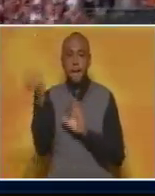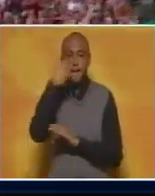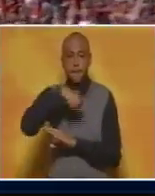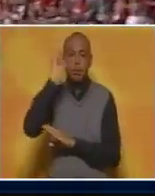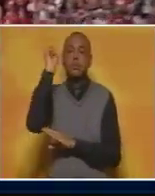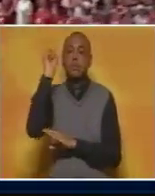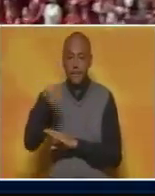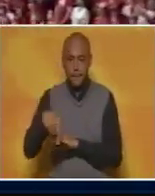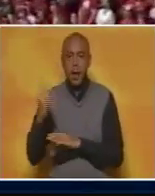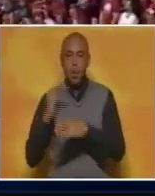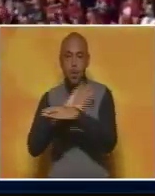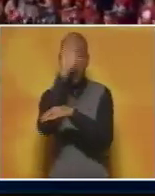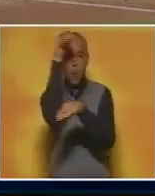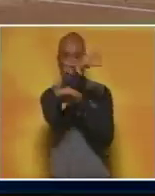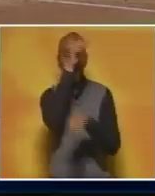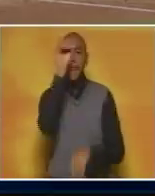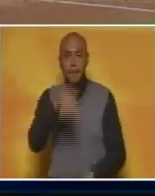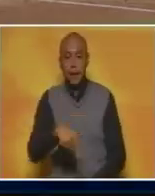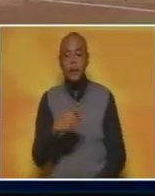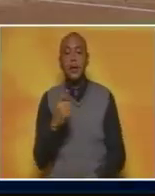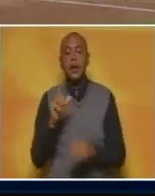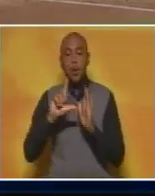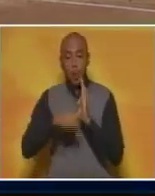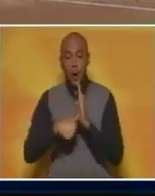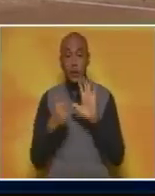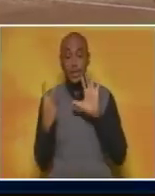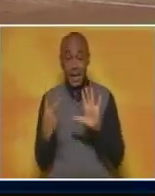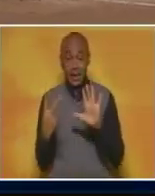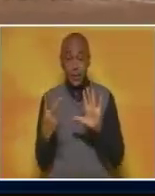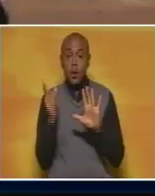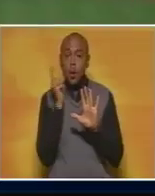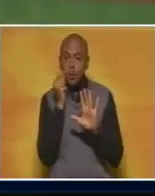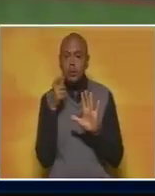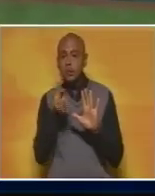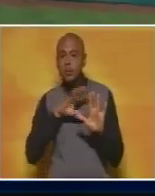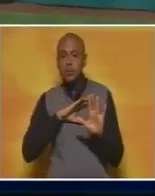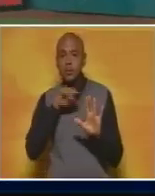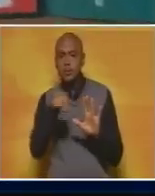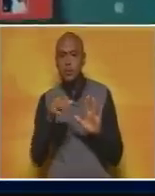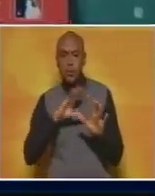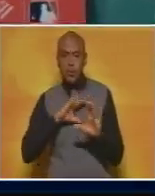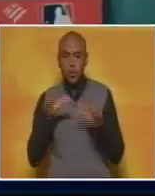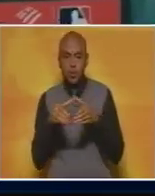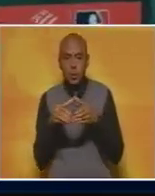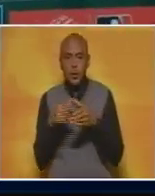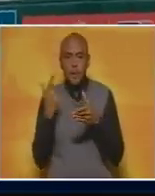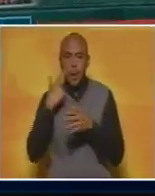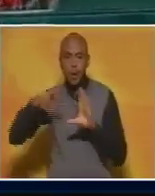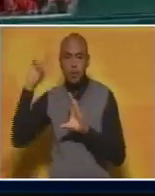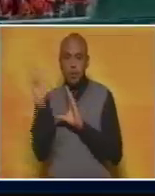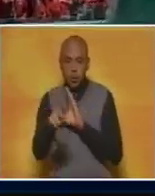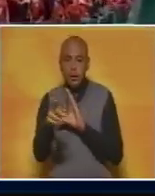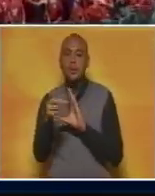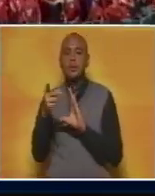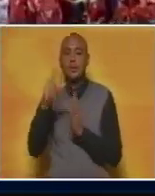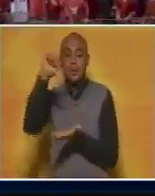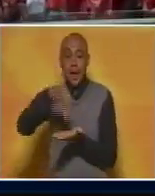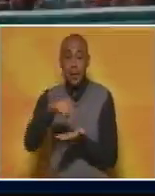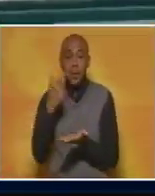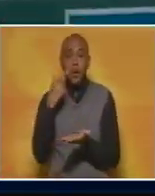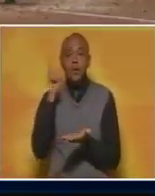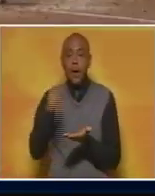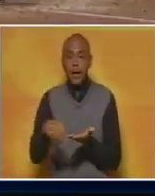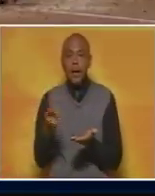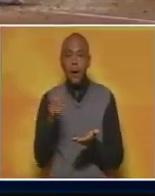izquierdo de Carlos Correa. En el séptimo, Juan Soto descontó para Nacionales con cuadrangular solitario por el jardín central, pero